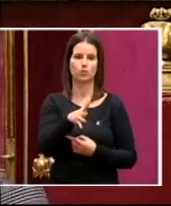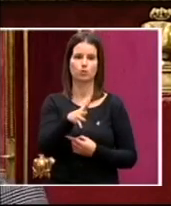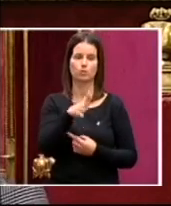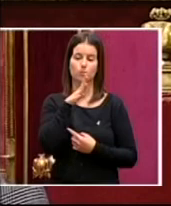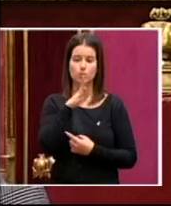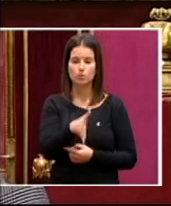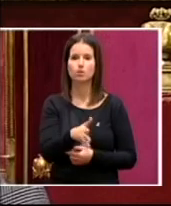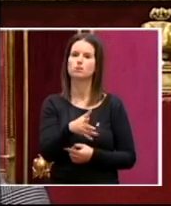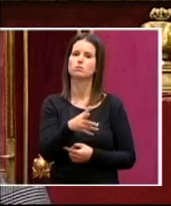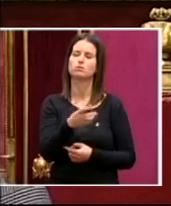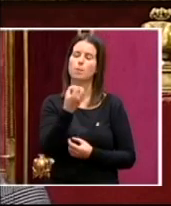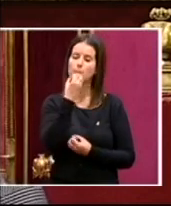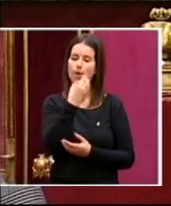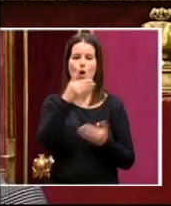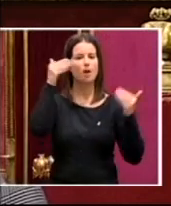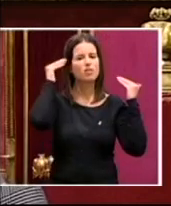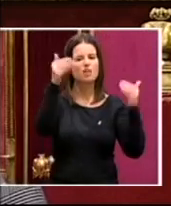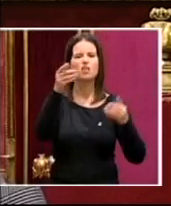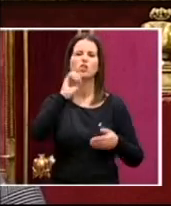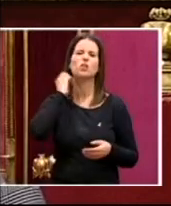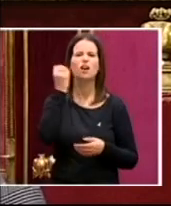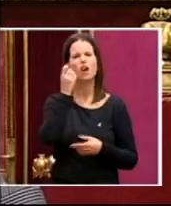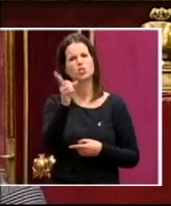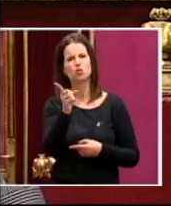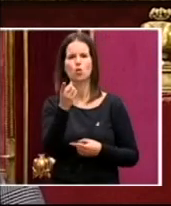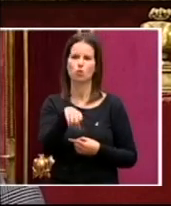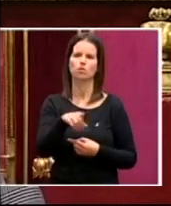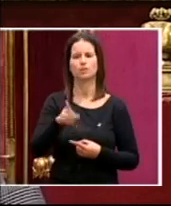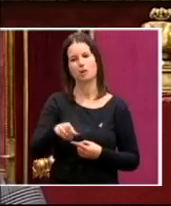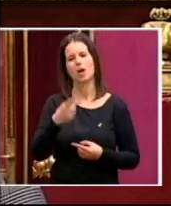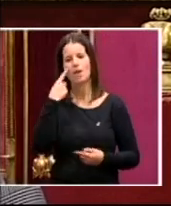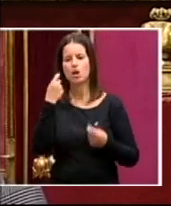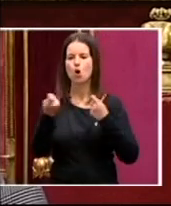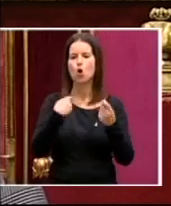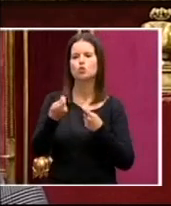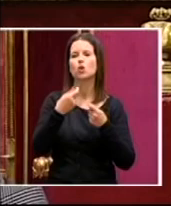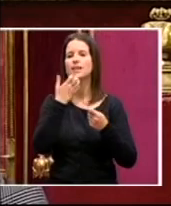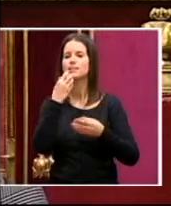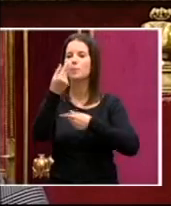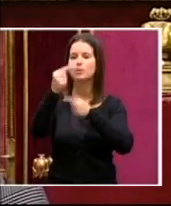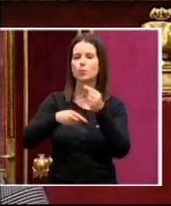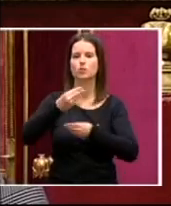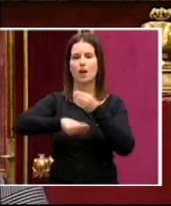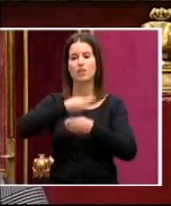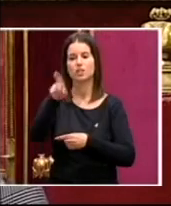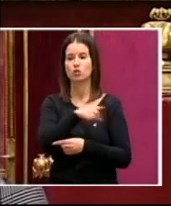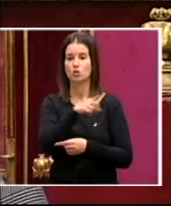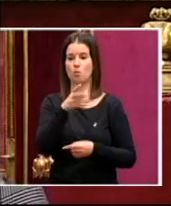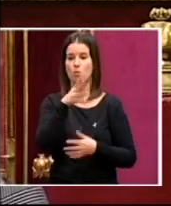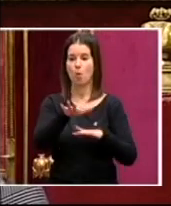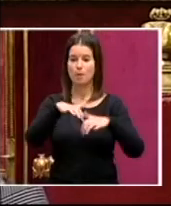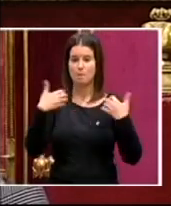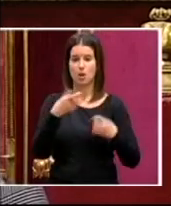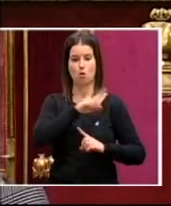Y por tanto, dedíquense no solo a quejarse, sino a estar pendientes de la ejecución del presupuesto para que en un pleno como en el mes de